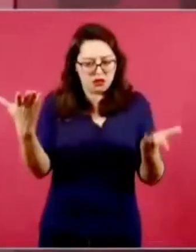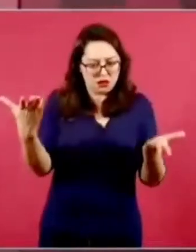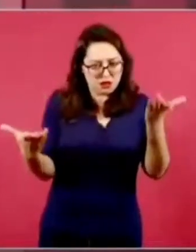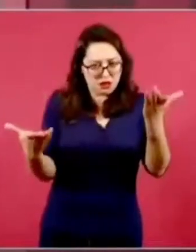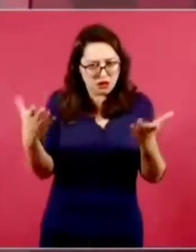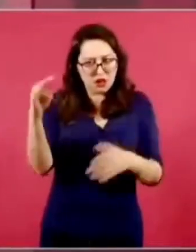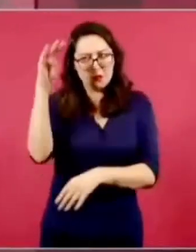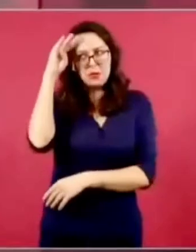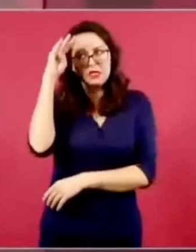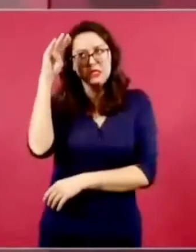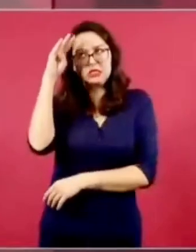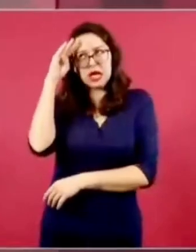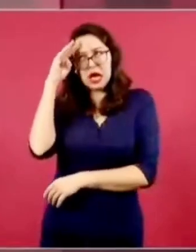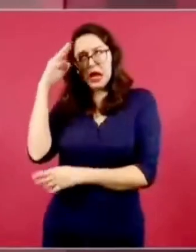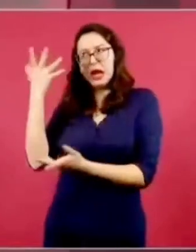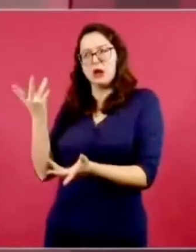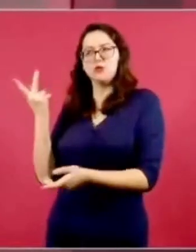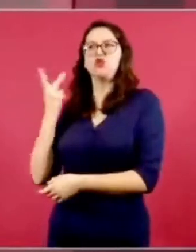politizar,